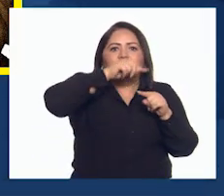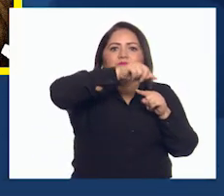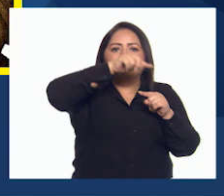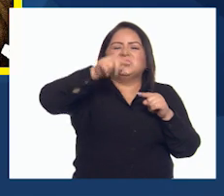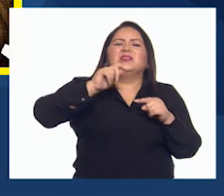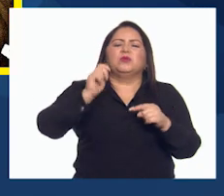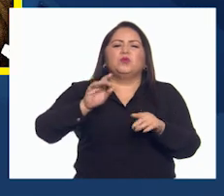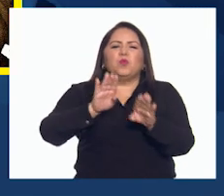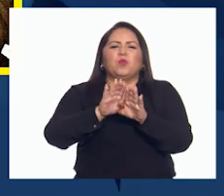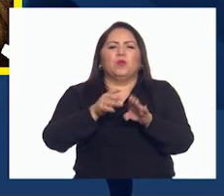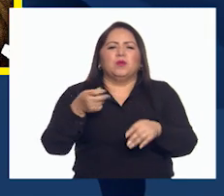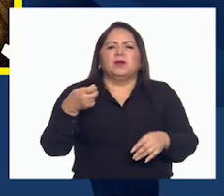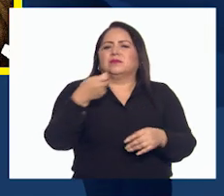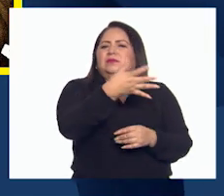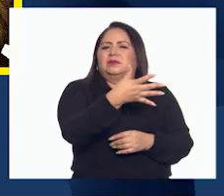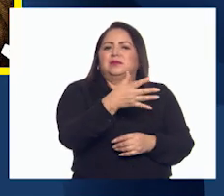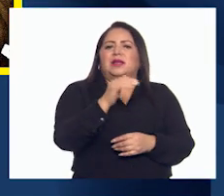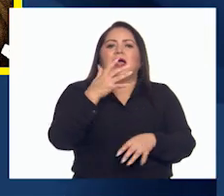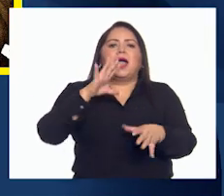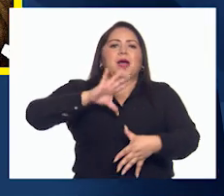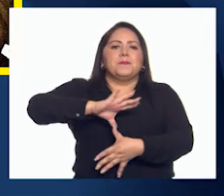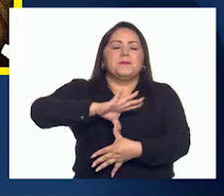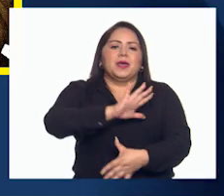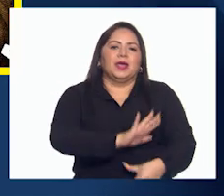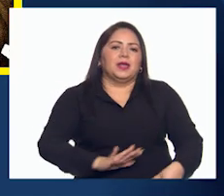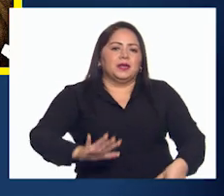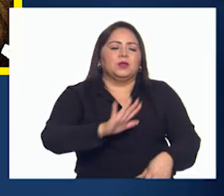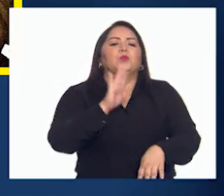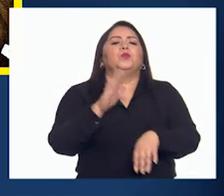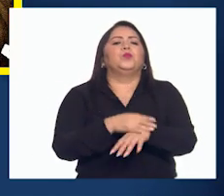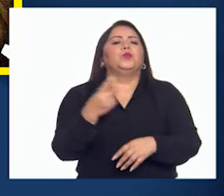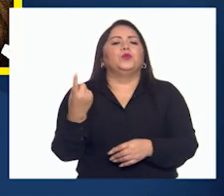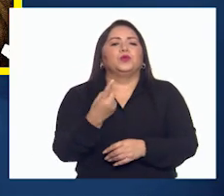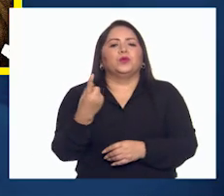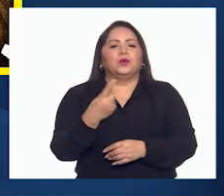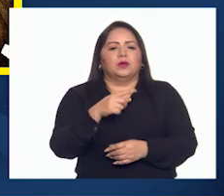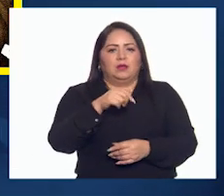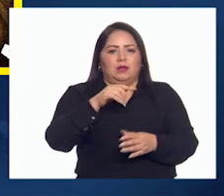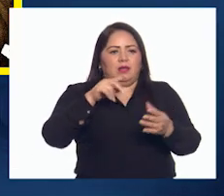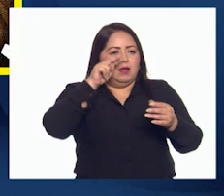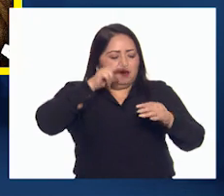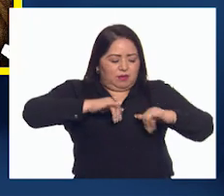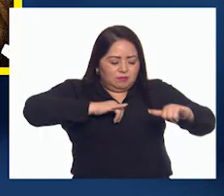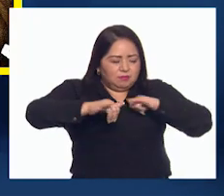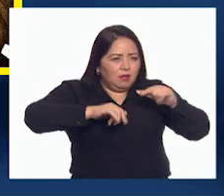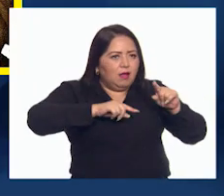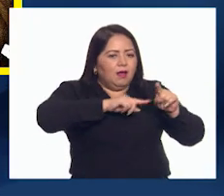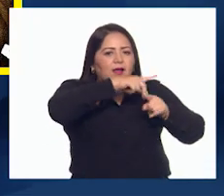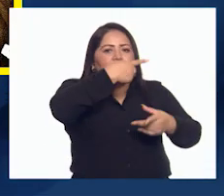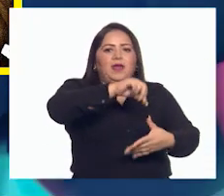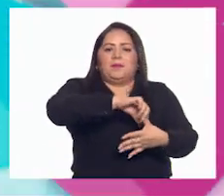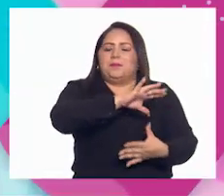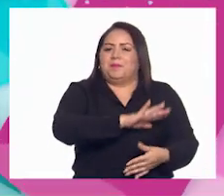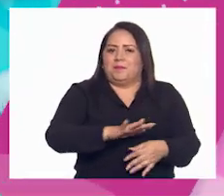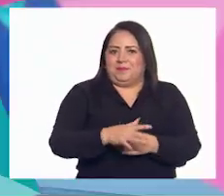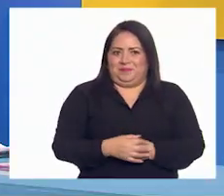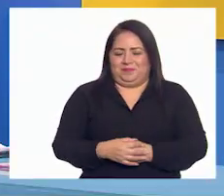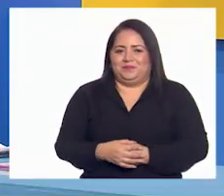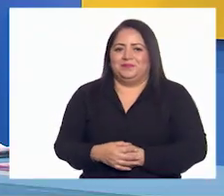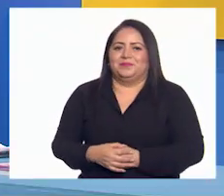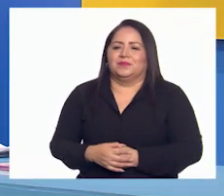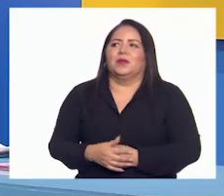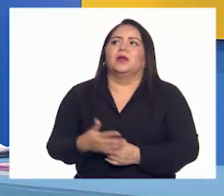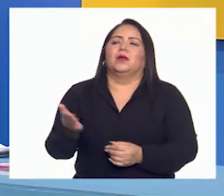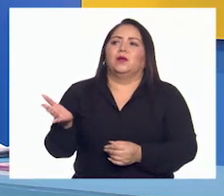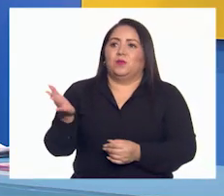las cuales se les llamaría América, por haberse basado en las cartas de Américo Vespucio. Bueno,